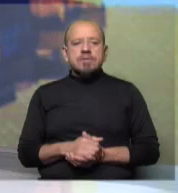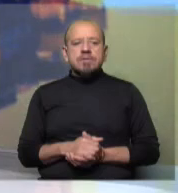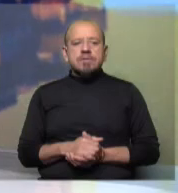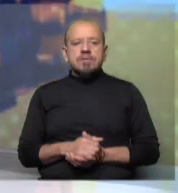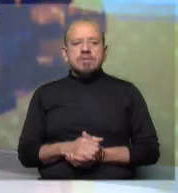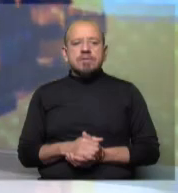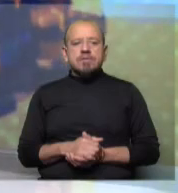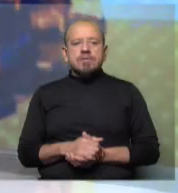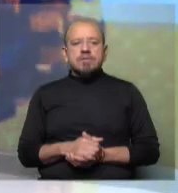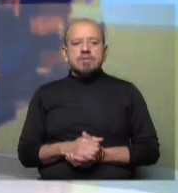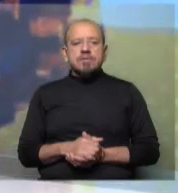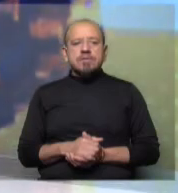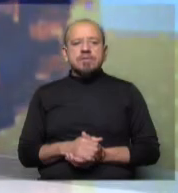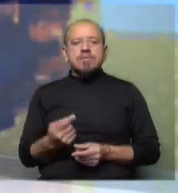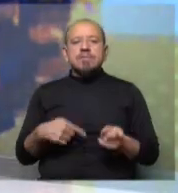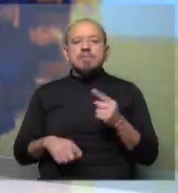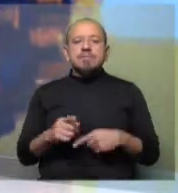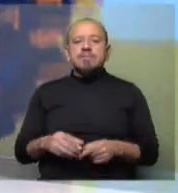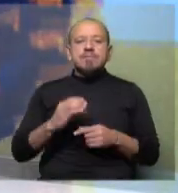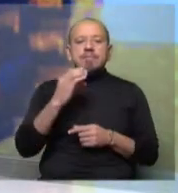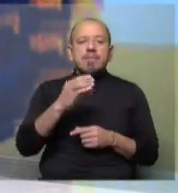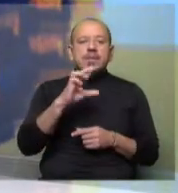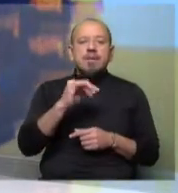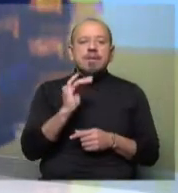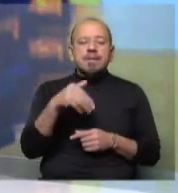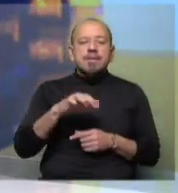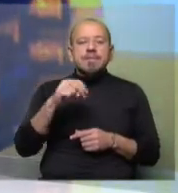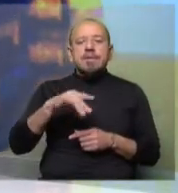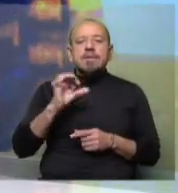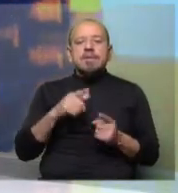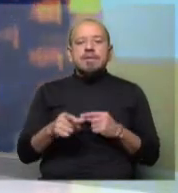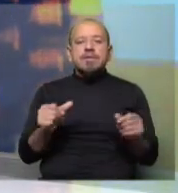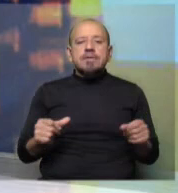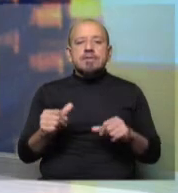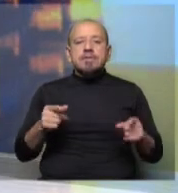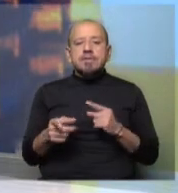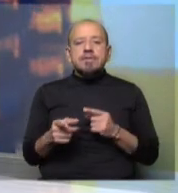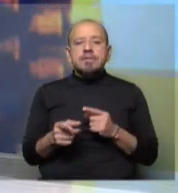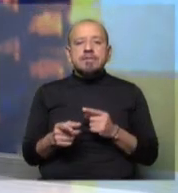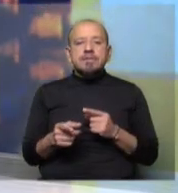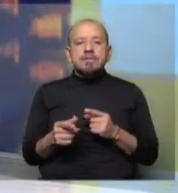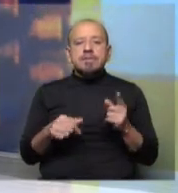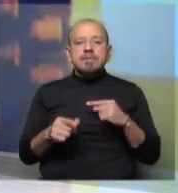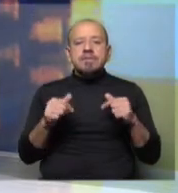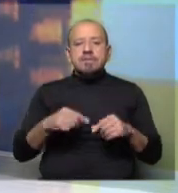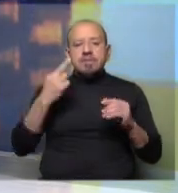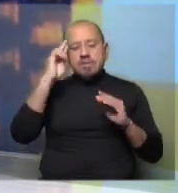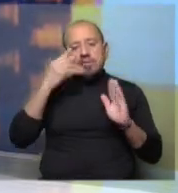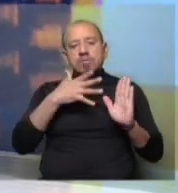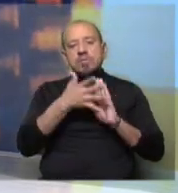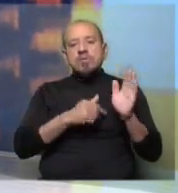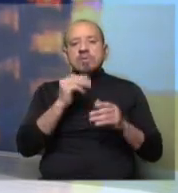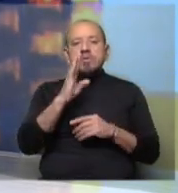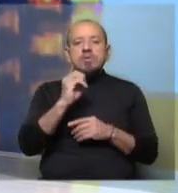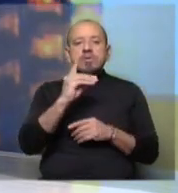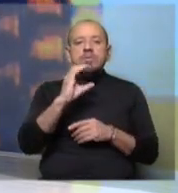llegan crímenes a este programa crímenes que fueron realizados en este territorio en este bendito país el podcast